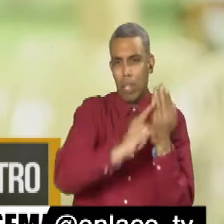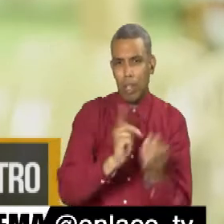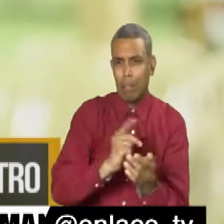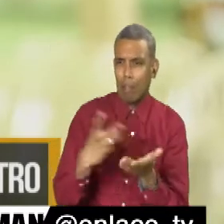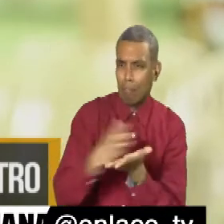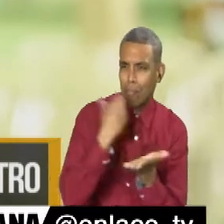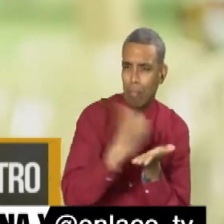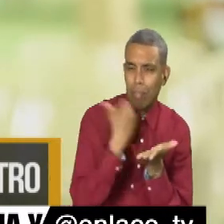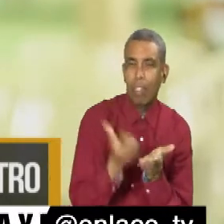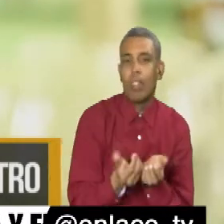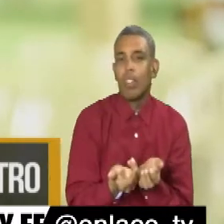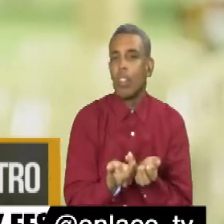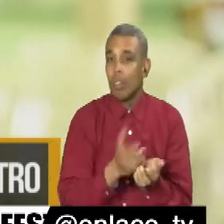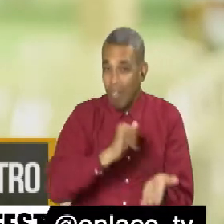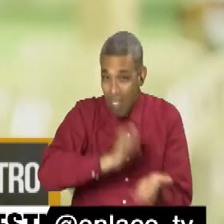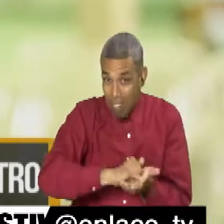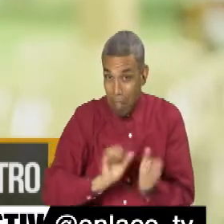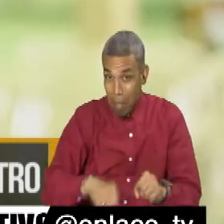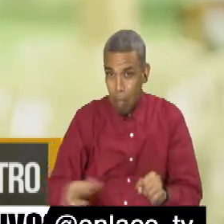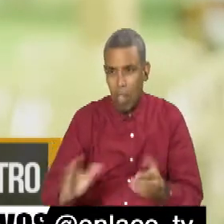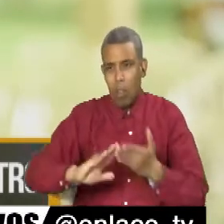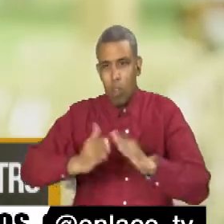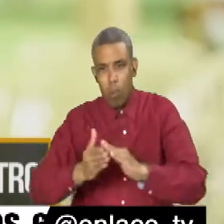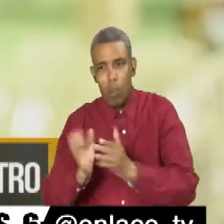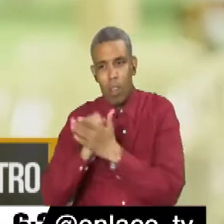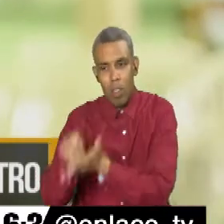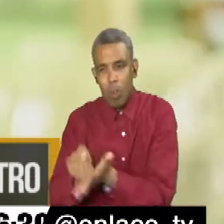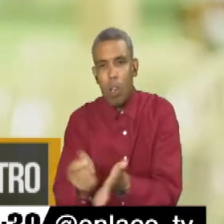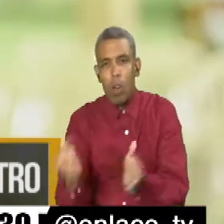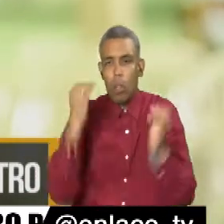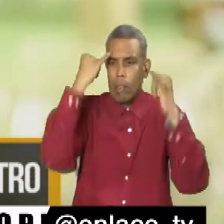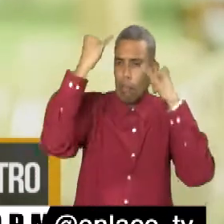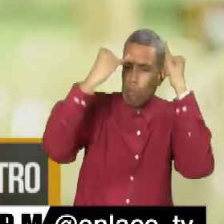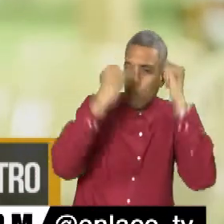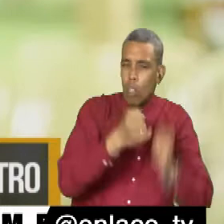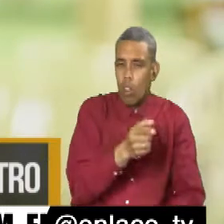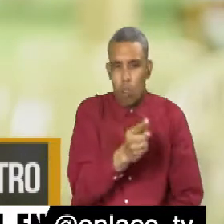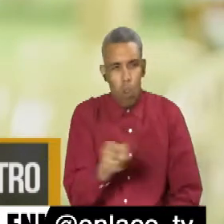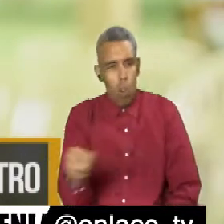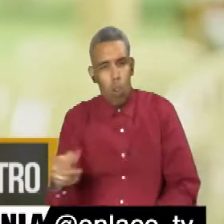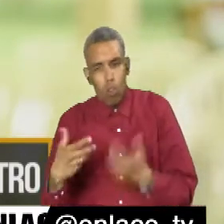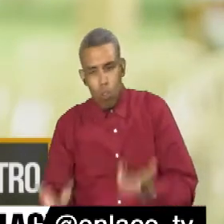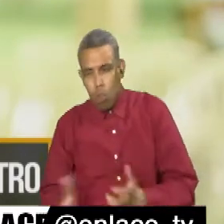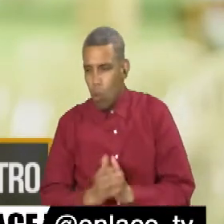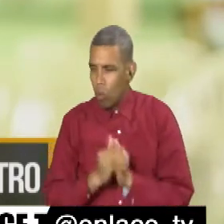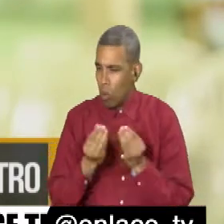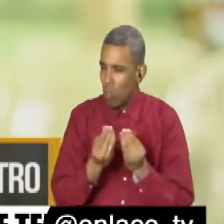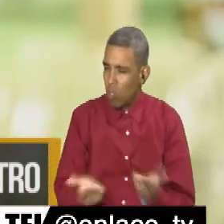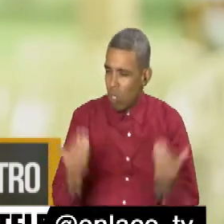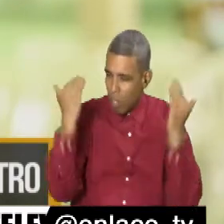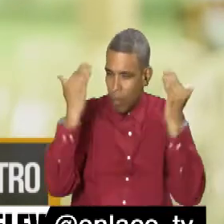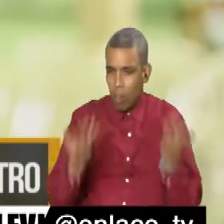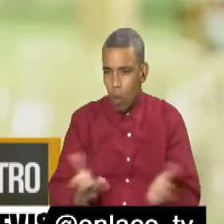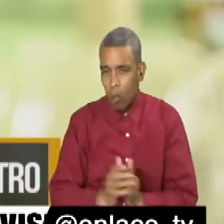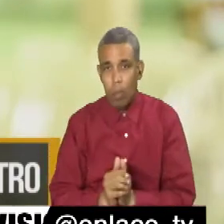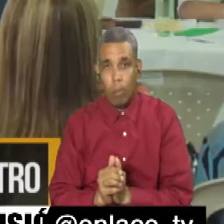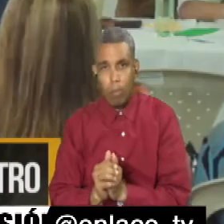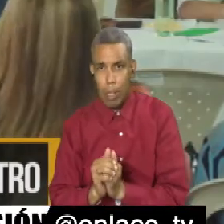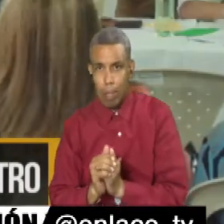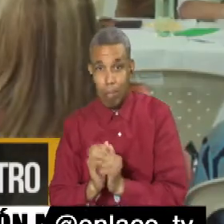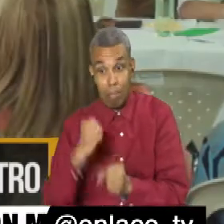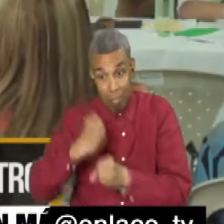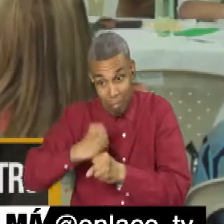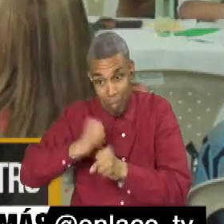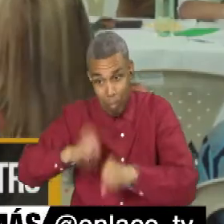plantear iniciativas viables técnicamente para buscar recursos de cofinanciación tanto en el nivel departamental como en el nivel nacional.